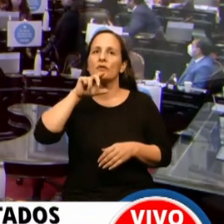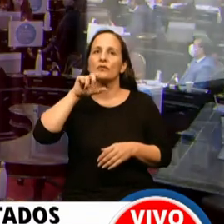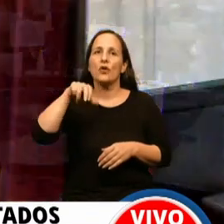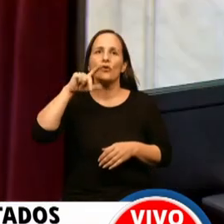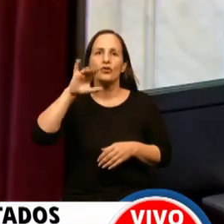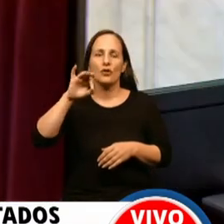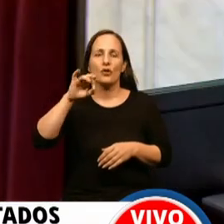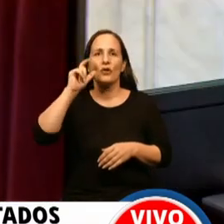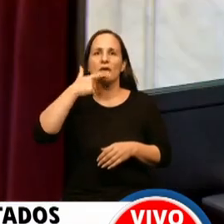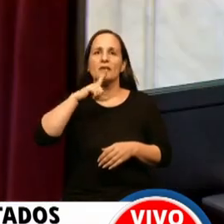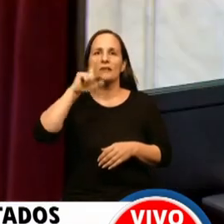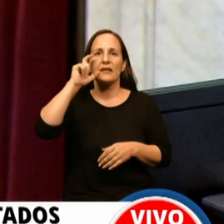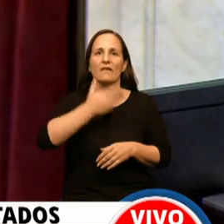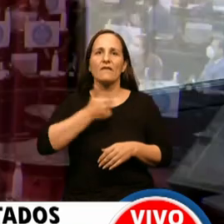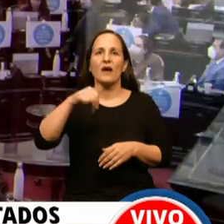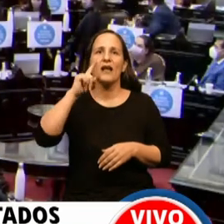su voto